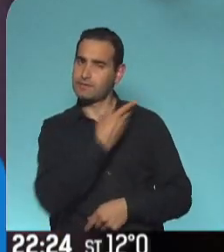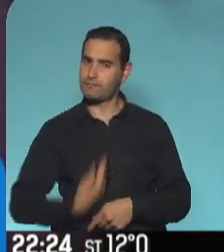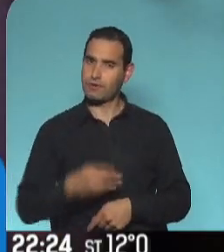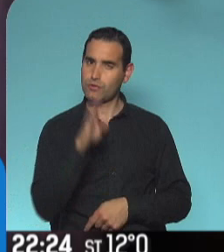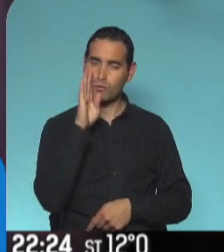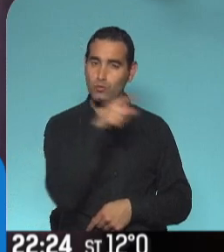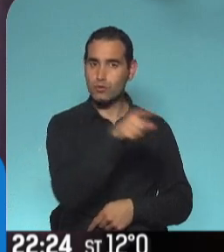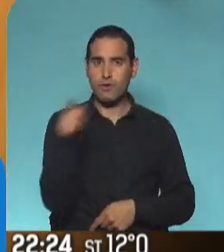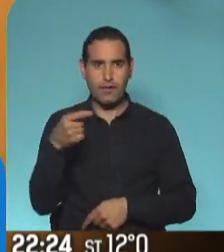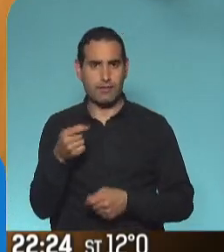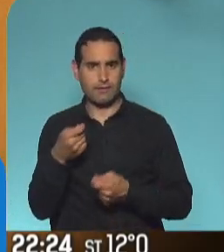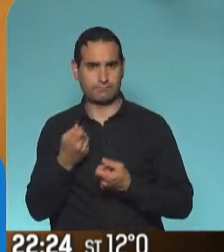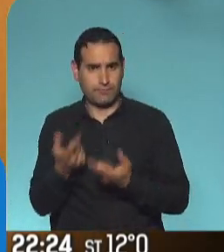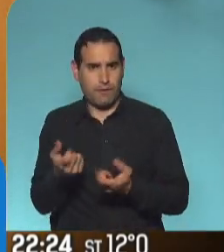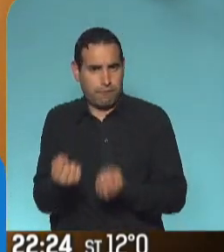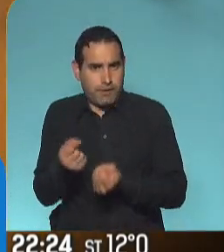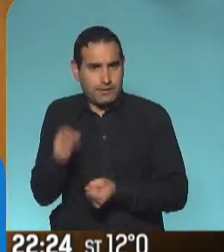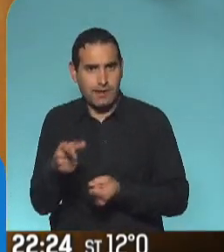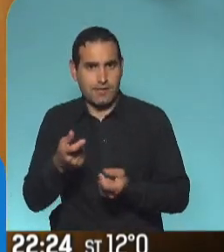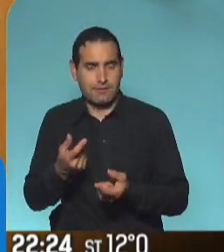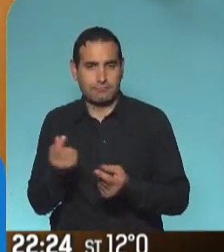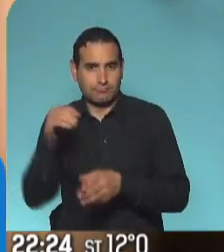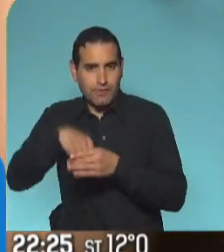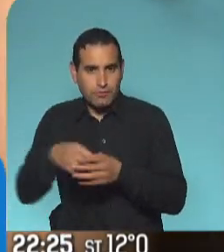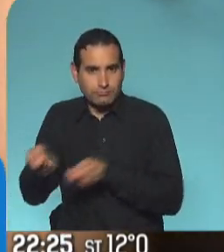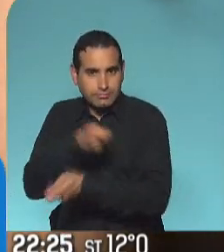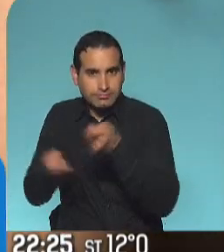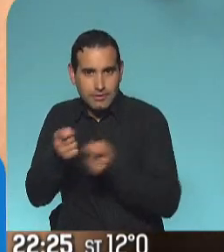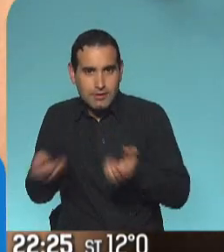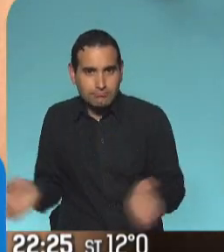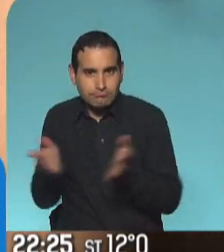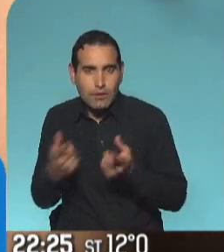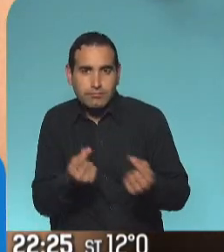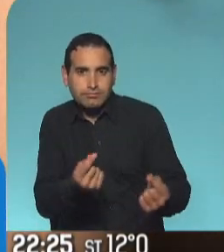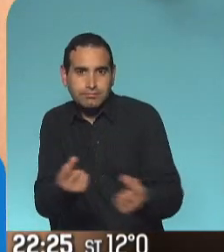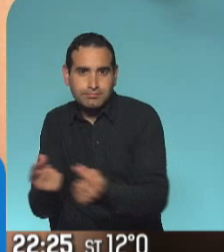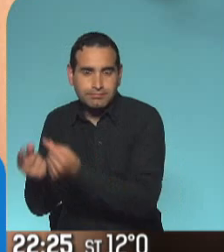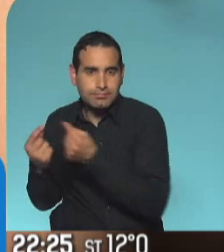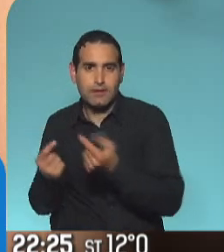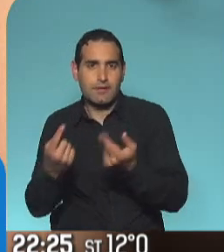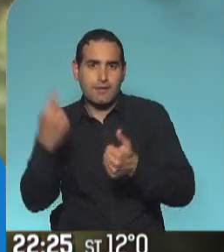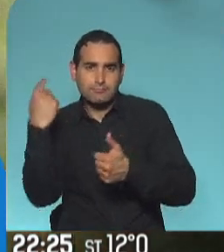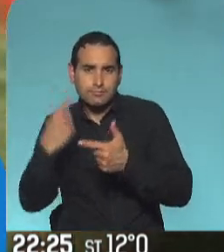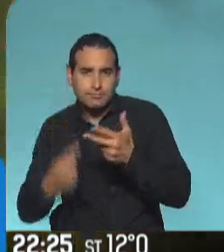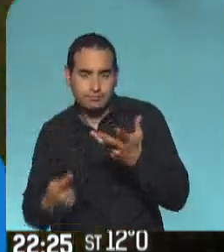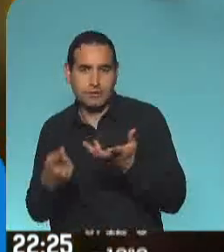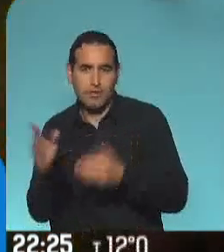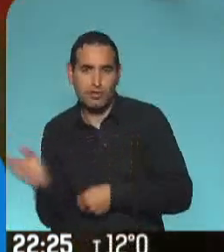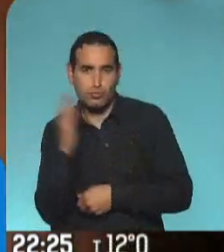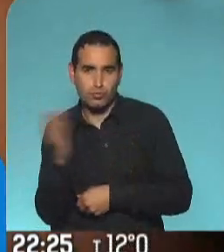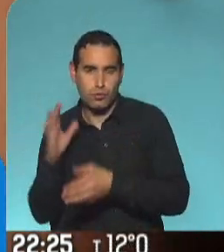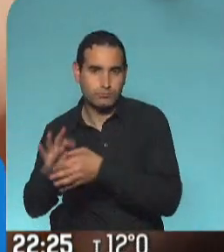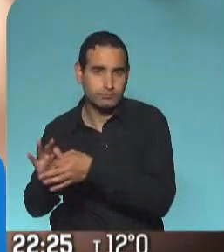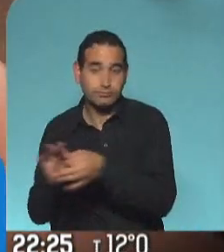fortaleciendo su gigantesco mercado interno mediante iniciativas para alentar el consumo a través de una mayor circulación de bienes y cadenas de distribución